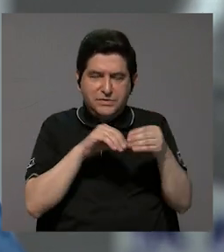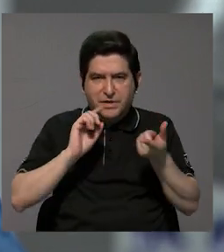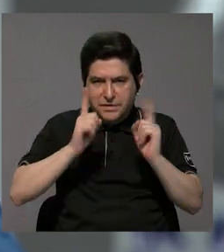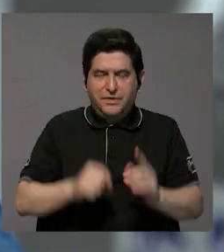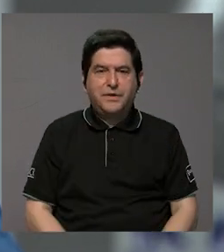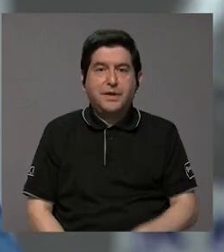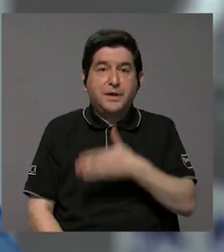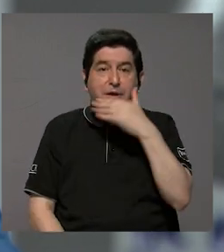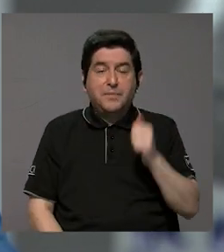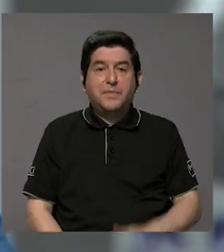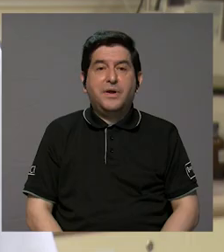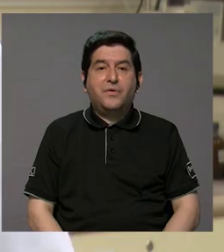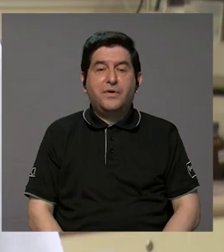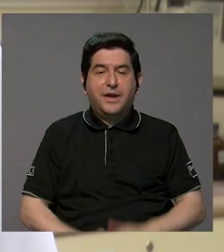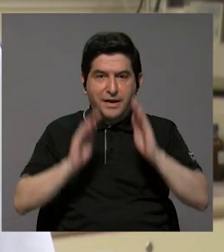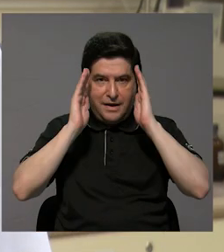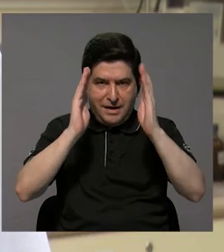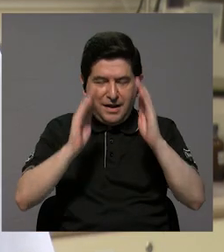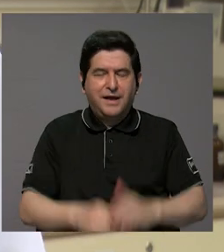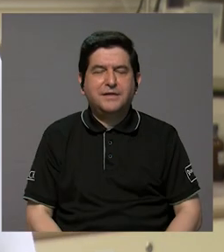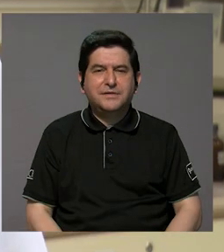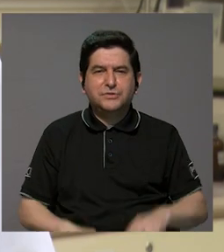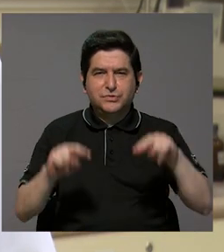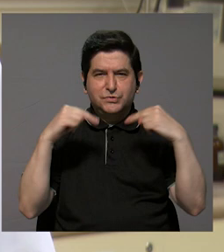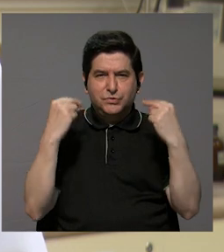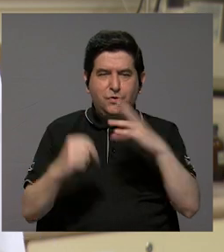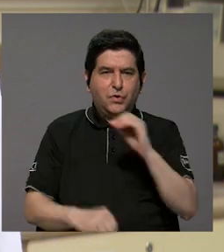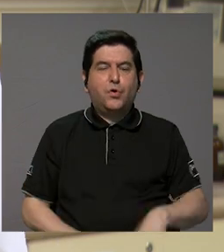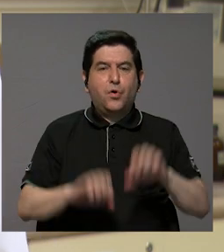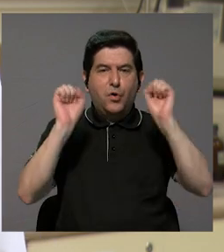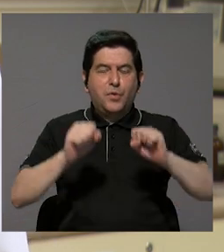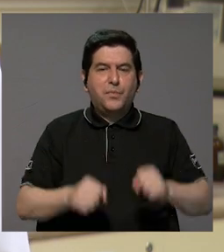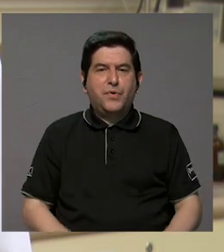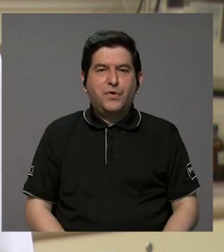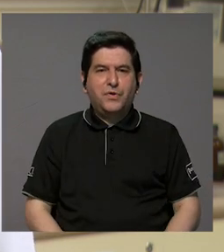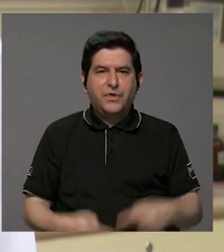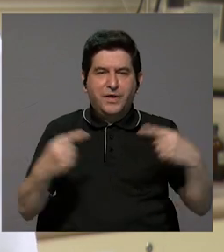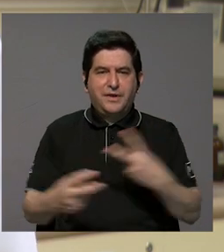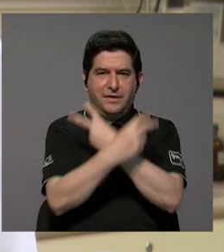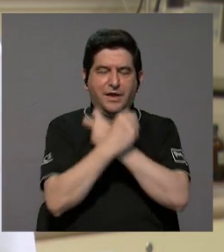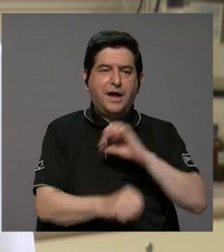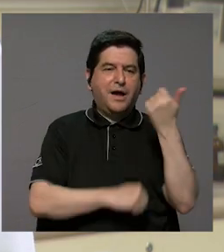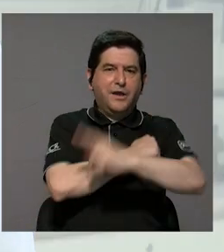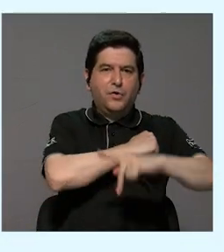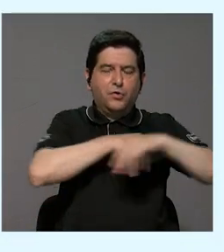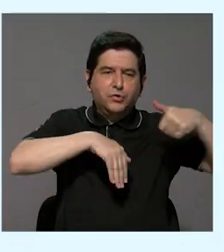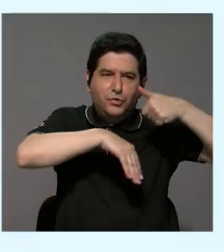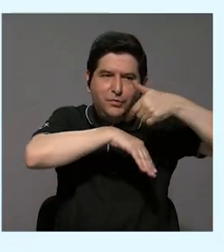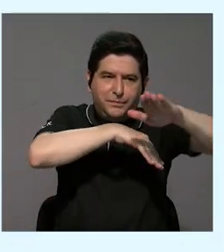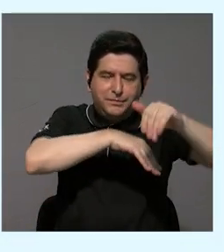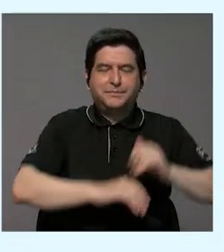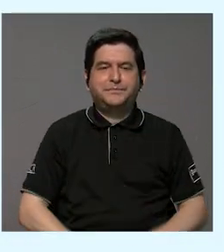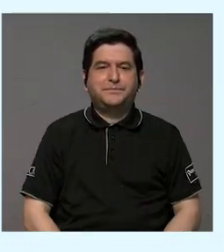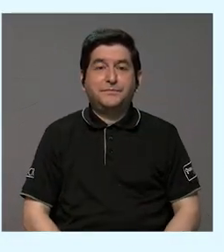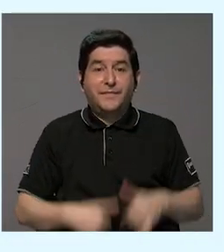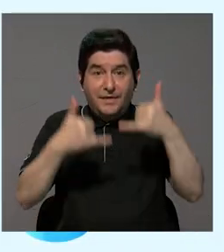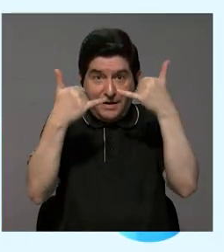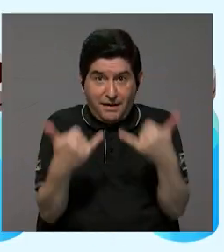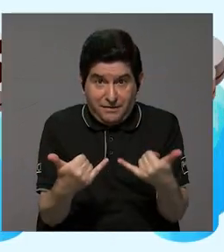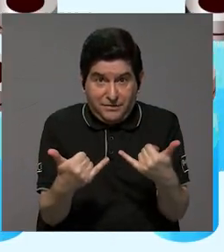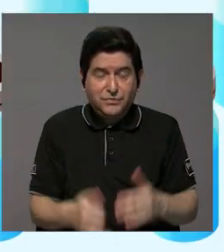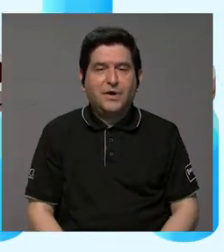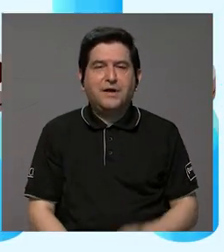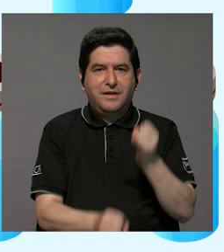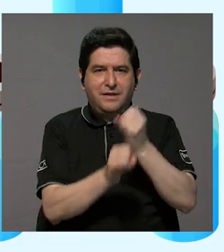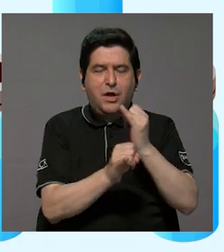por ejemplo, para mejorar el espectro neutralizante o poder llevar nuestro suero incluso a otros países. En la